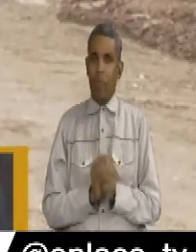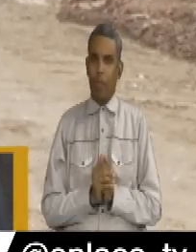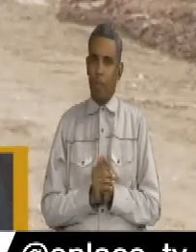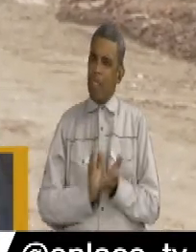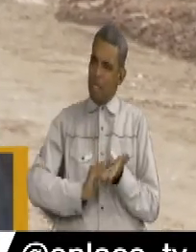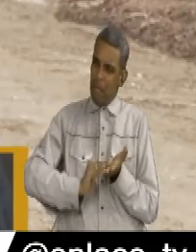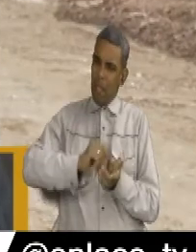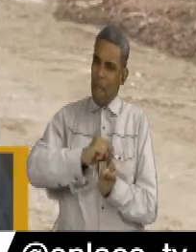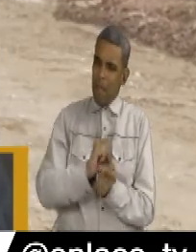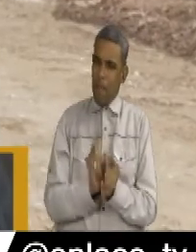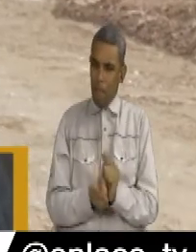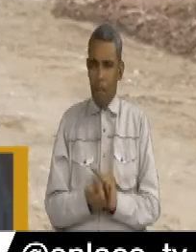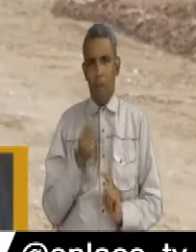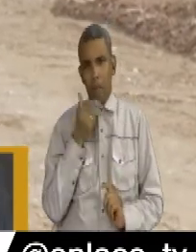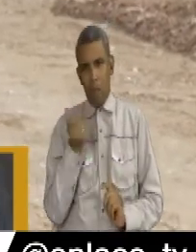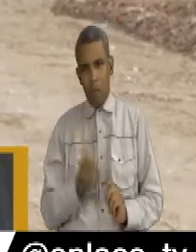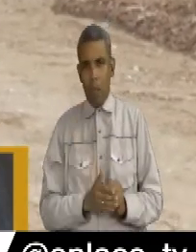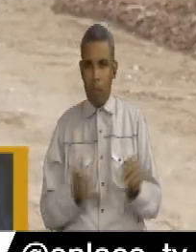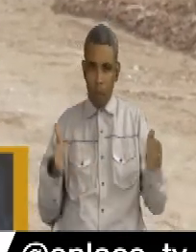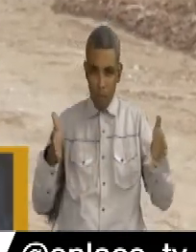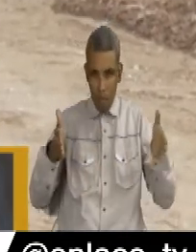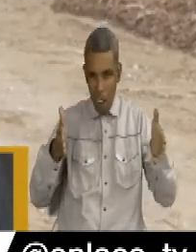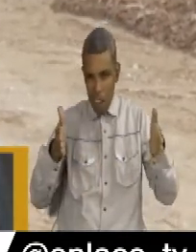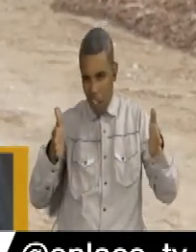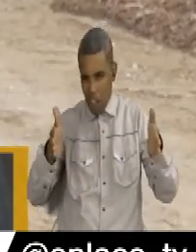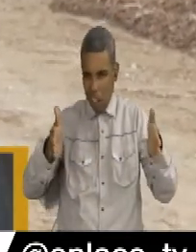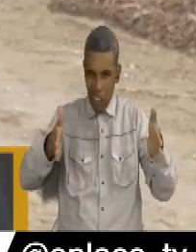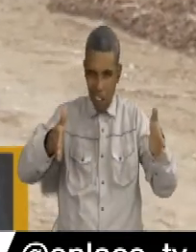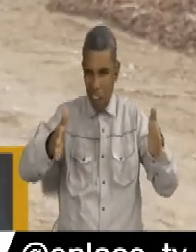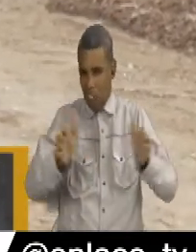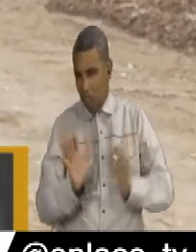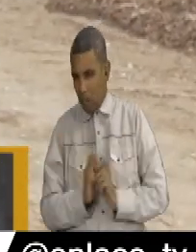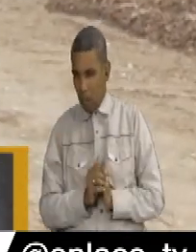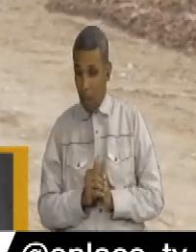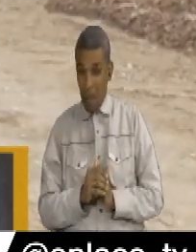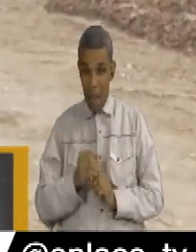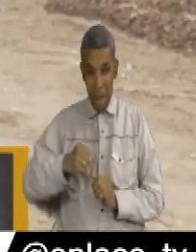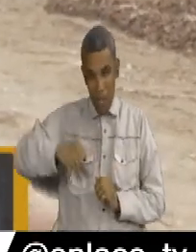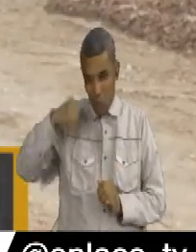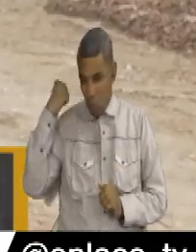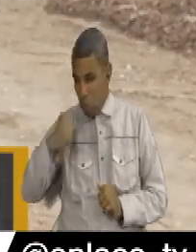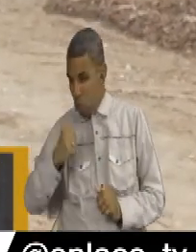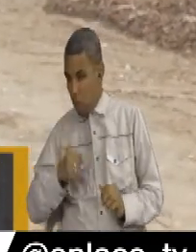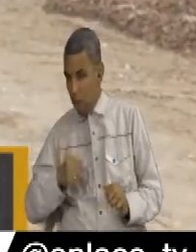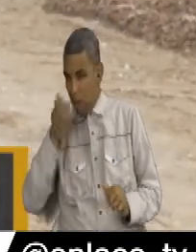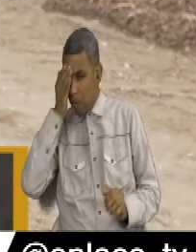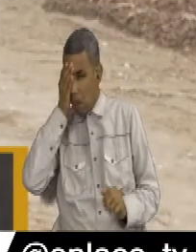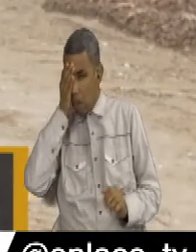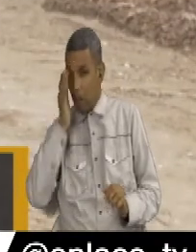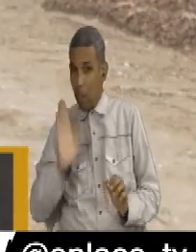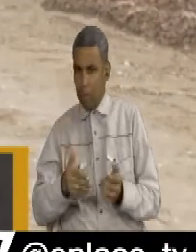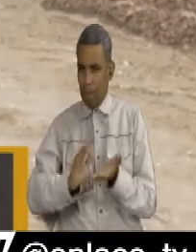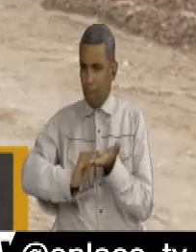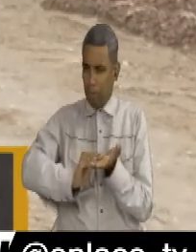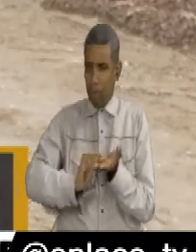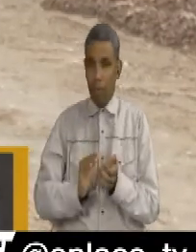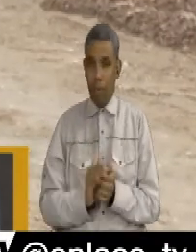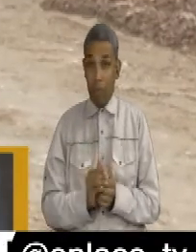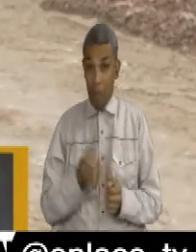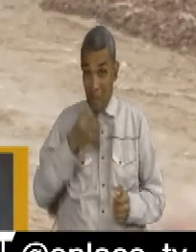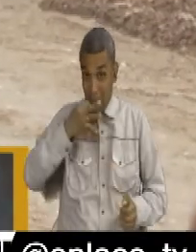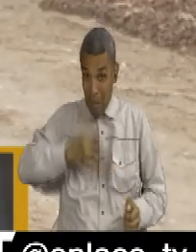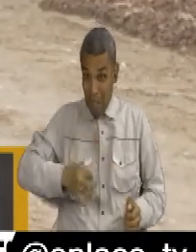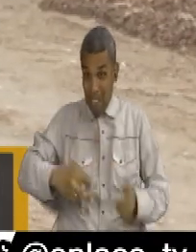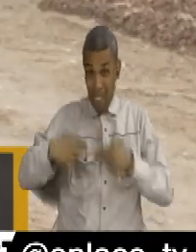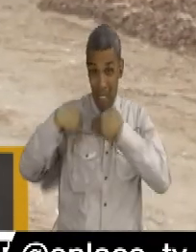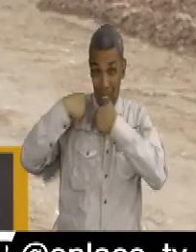los pasos que se encuentran más deteriorados. Hay que tener en cuenta que esta vía no es de competencia del municipio, sin embargo,